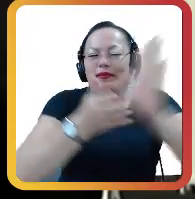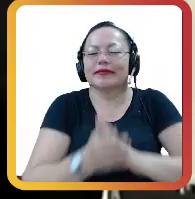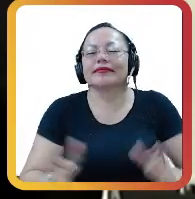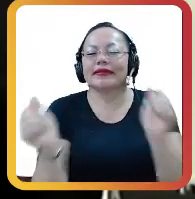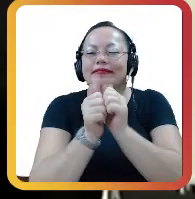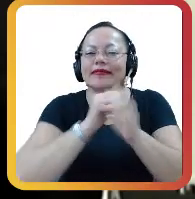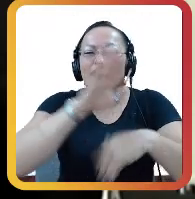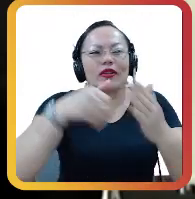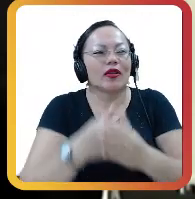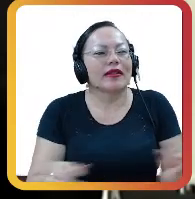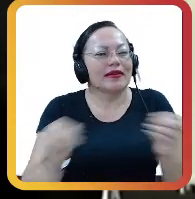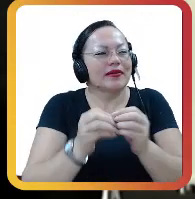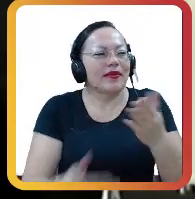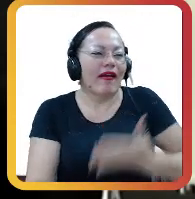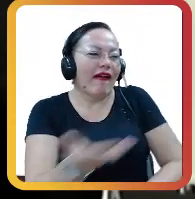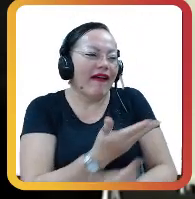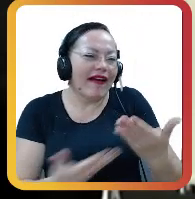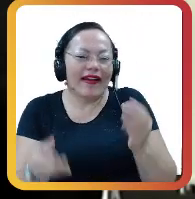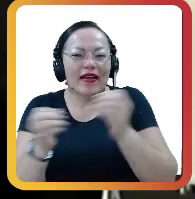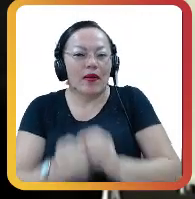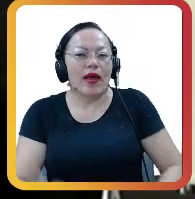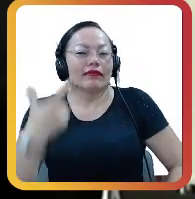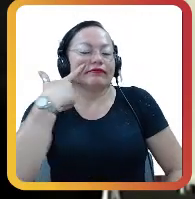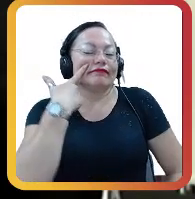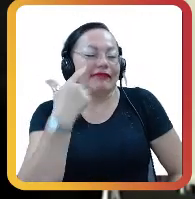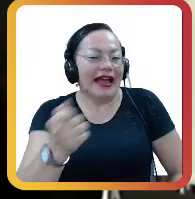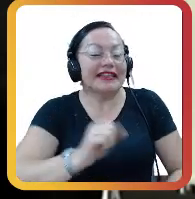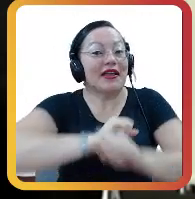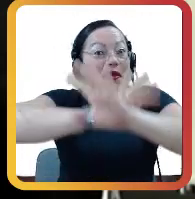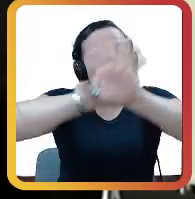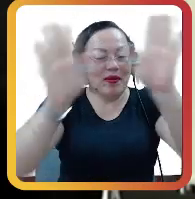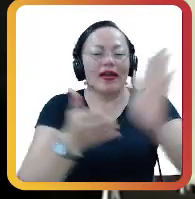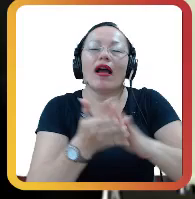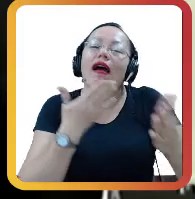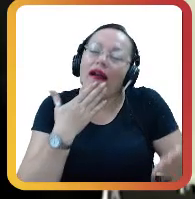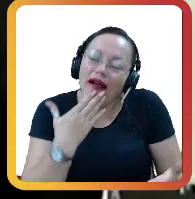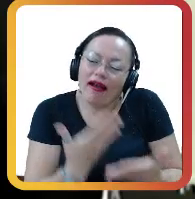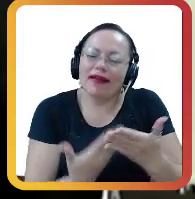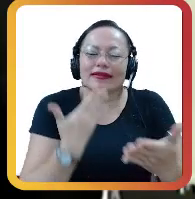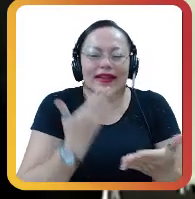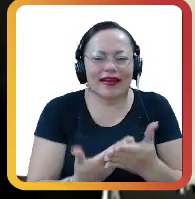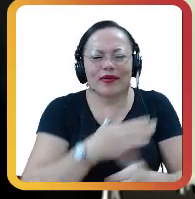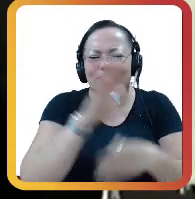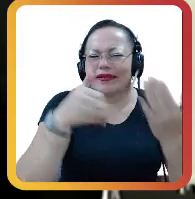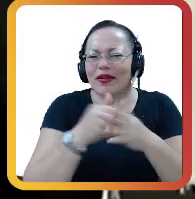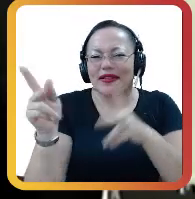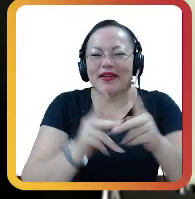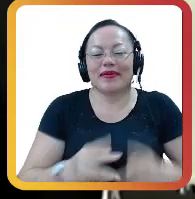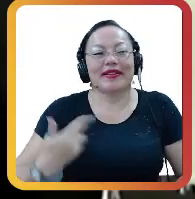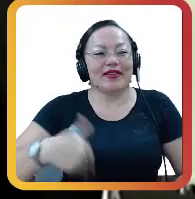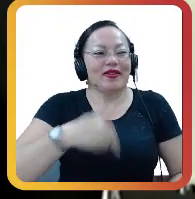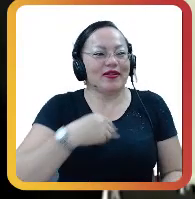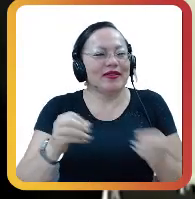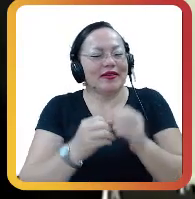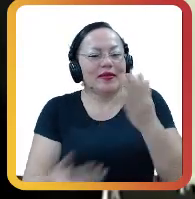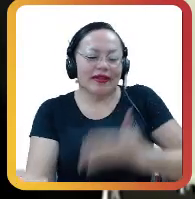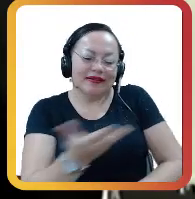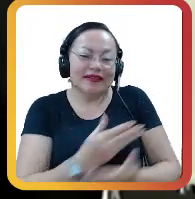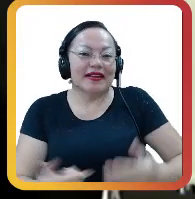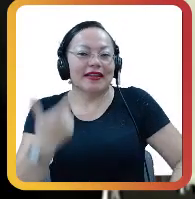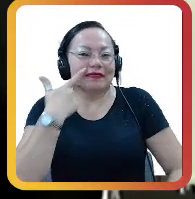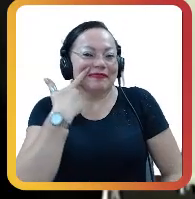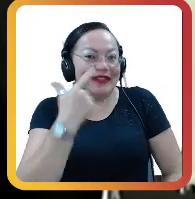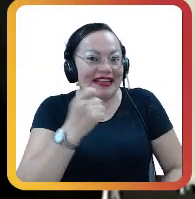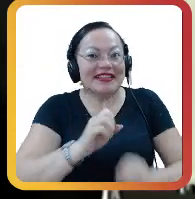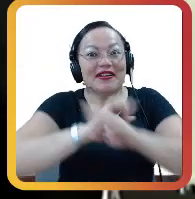acompañándonos y compartiendo con nosotros este buen momento. Gracias para todas las personas que con nosotros comparten esta buena mañana.